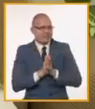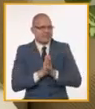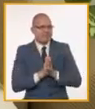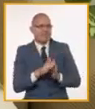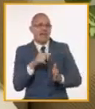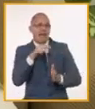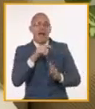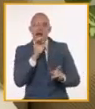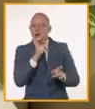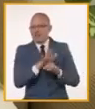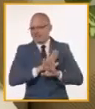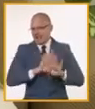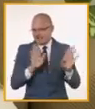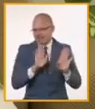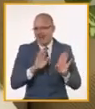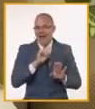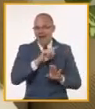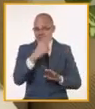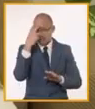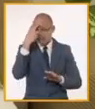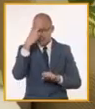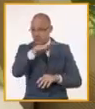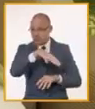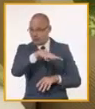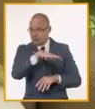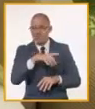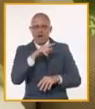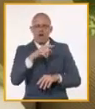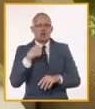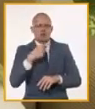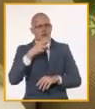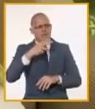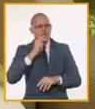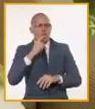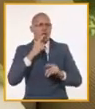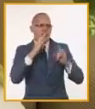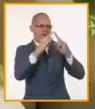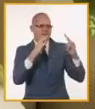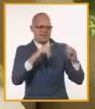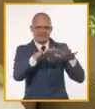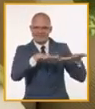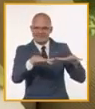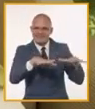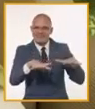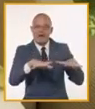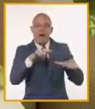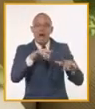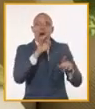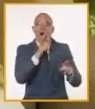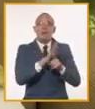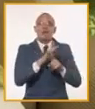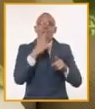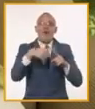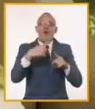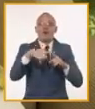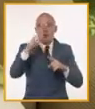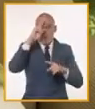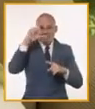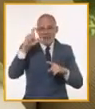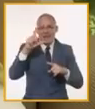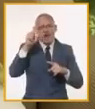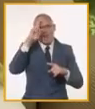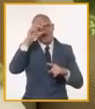estado que fue el Segundo Frente Oriental. Usted llegó a tener alrededor 19 hospitales. 19 hospitales. Hospitalitos.